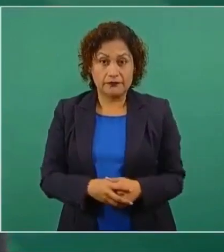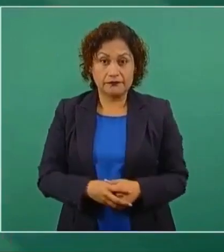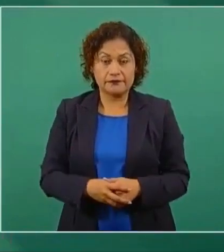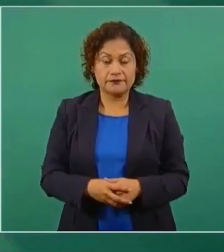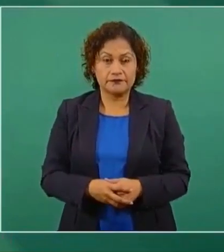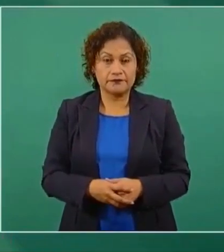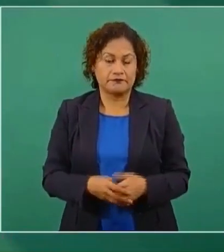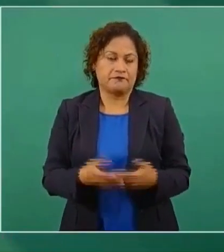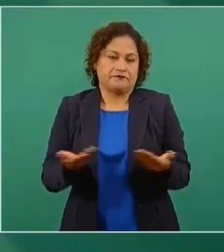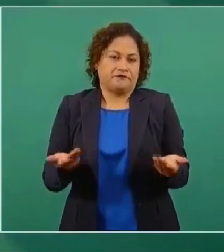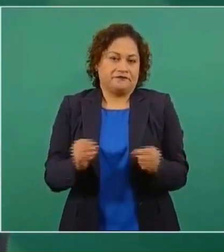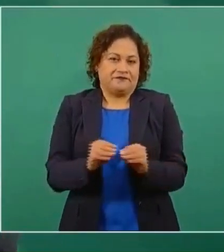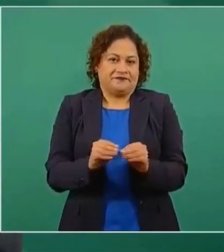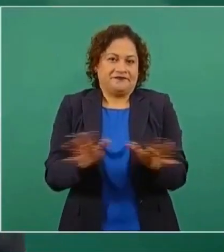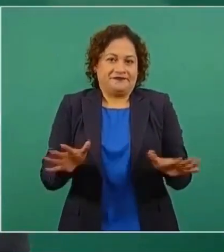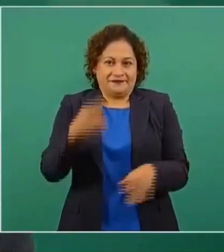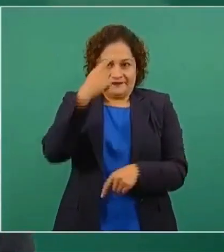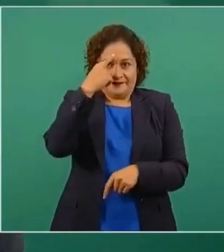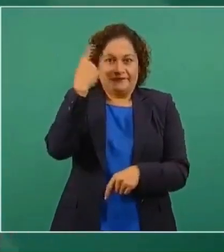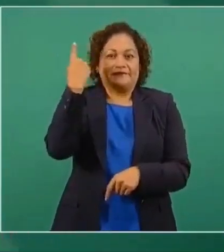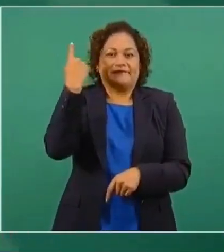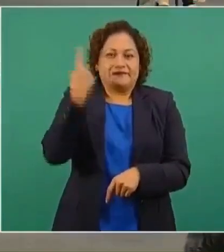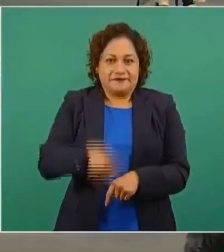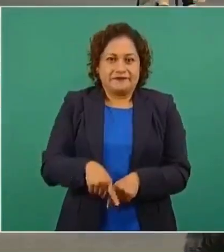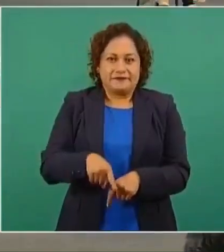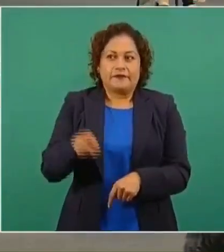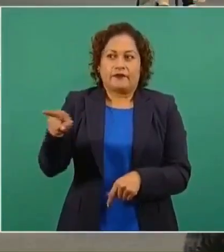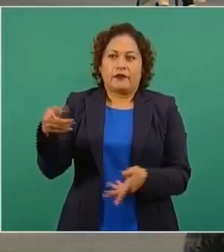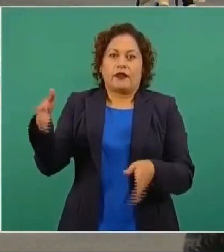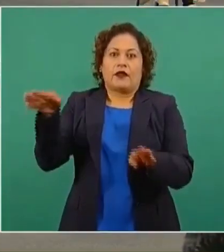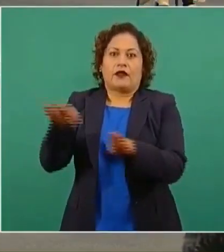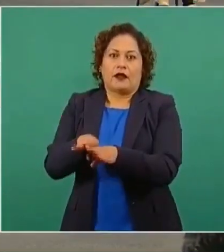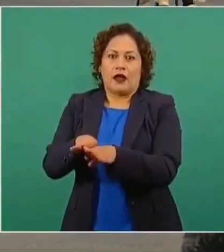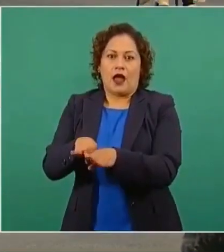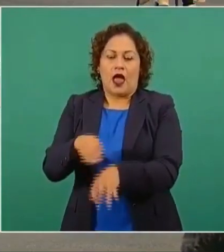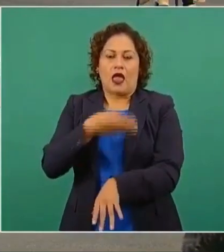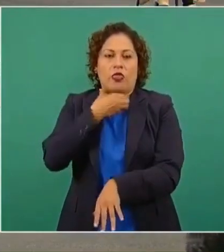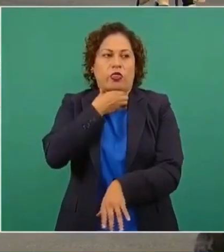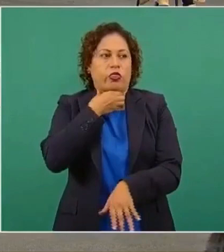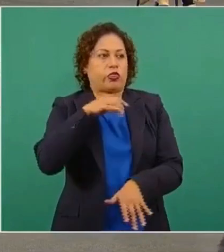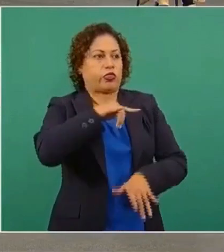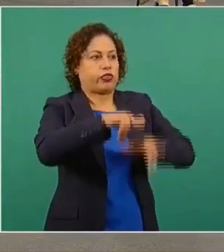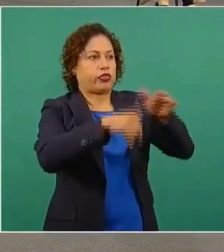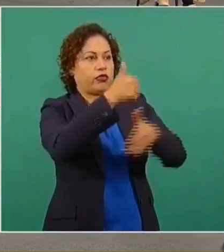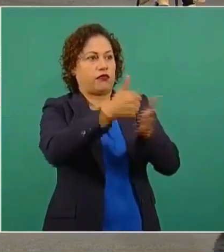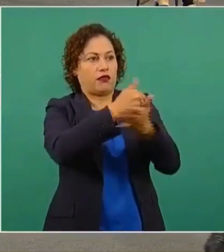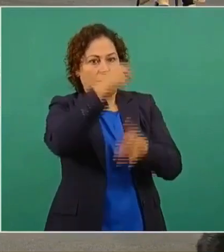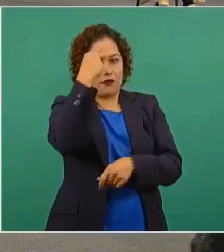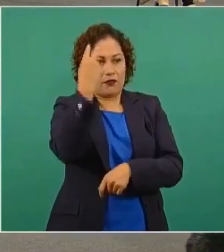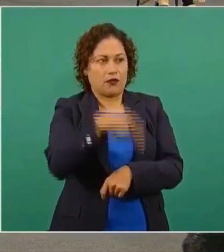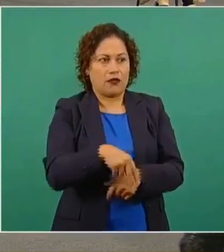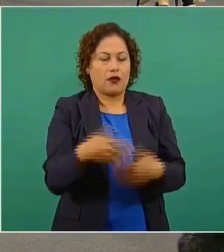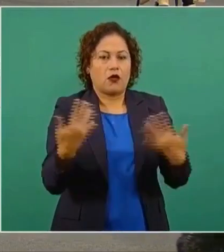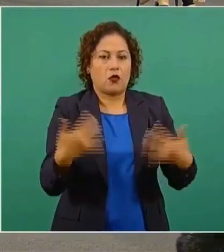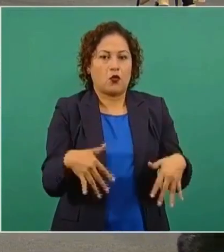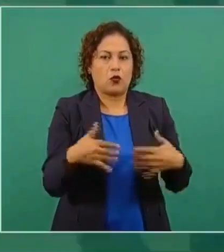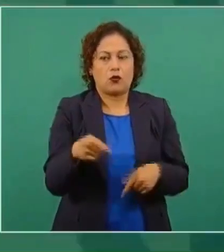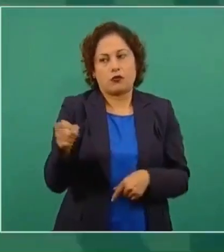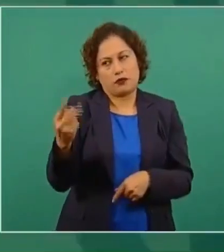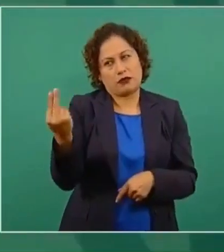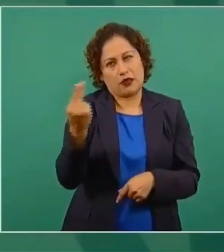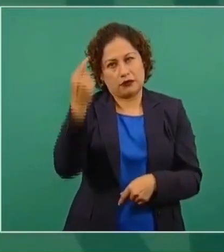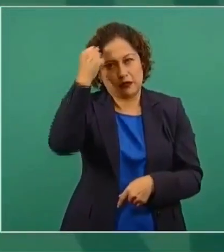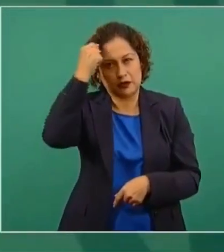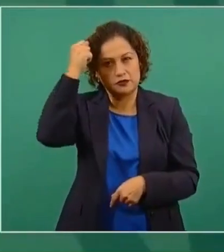para justificar la construcción del aeropuerto de Texcoco,